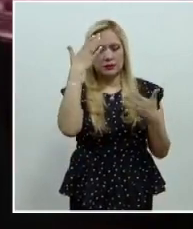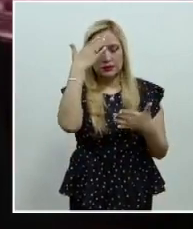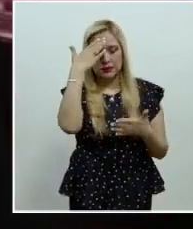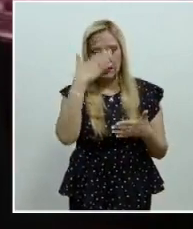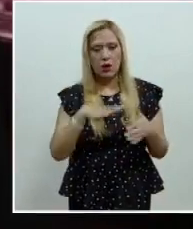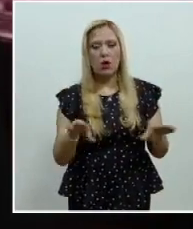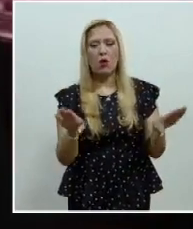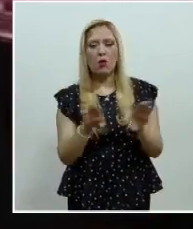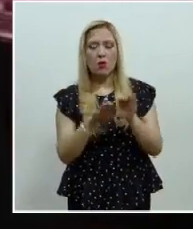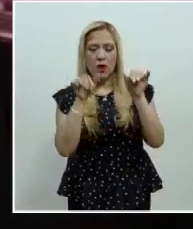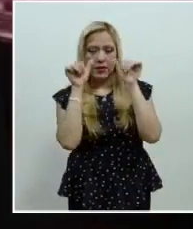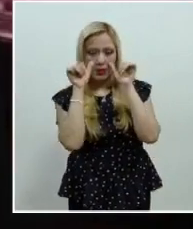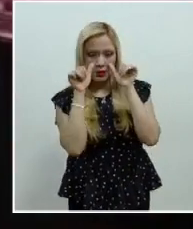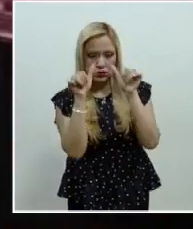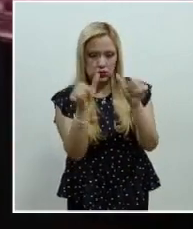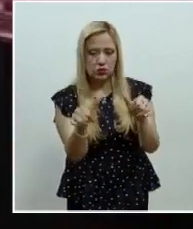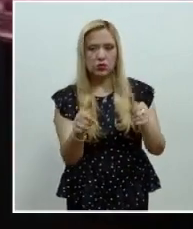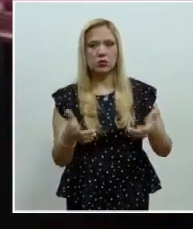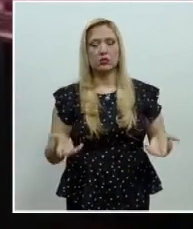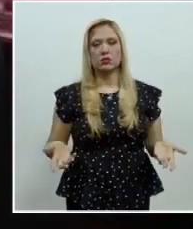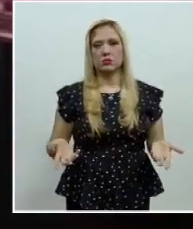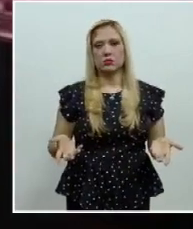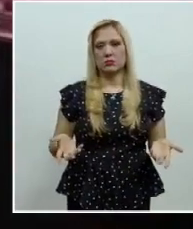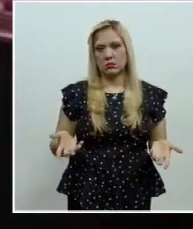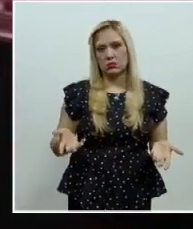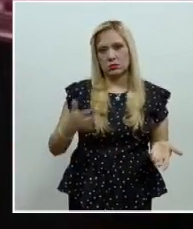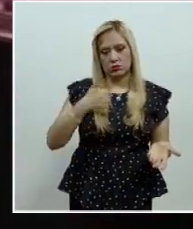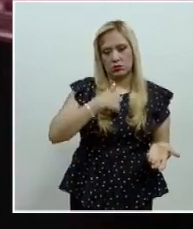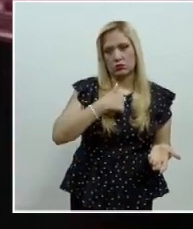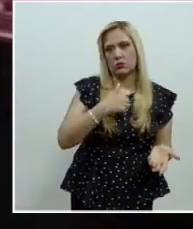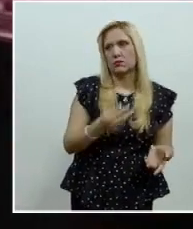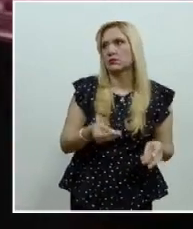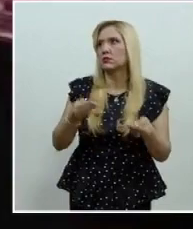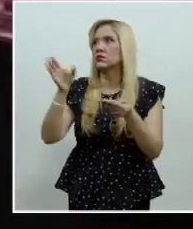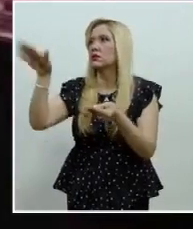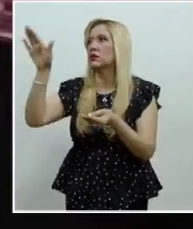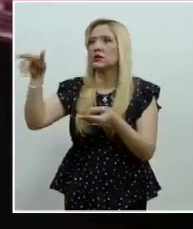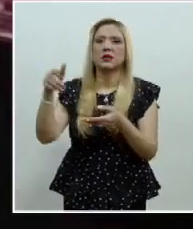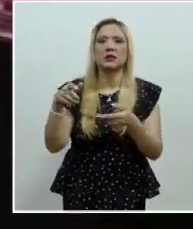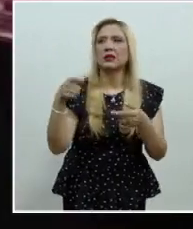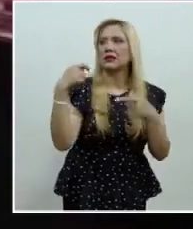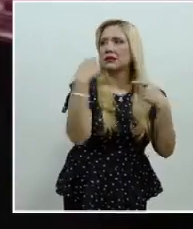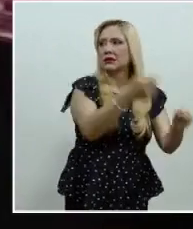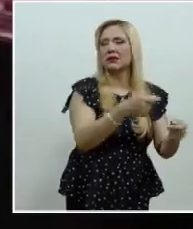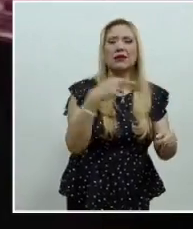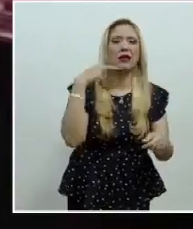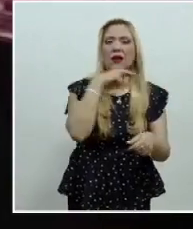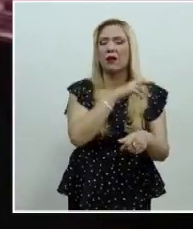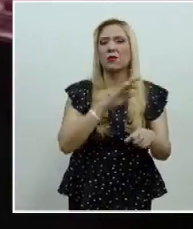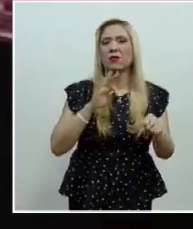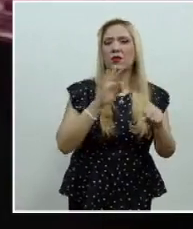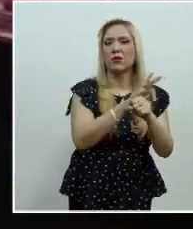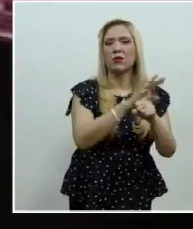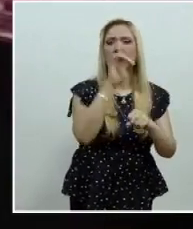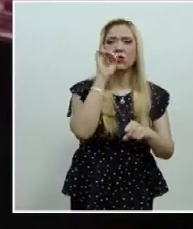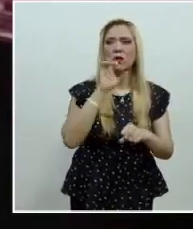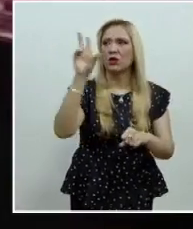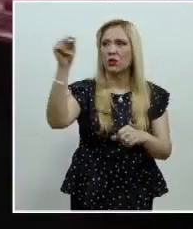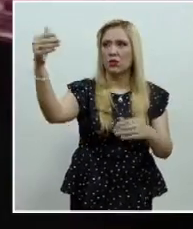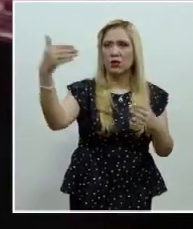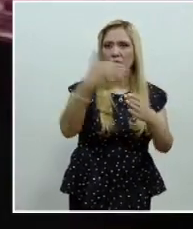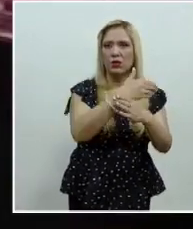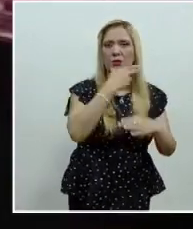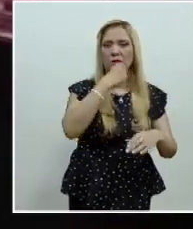el tratamiento. Tenemos que acudir a ellos para medidas de protección, que sean a partir de la medición de